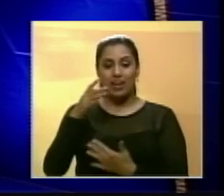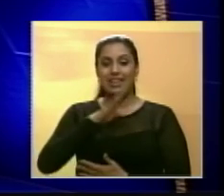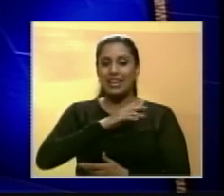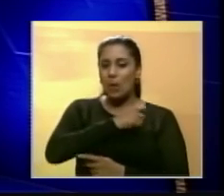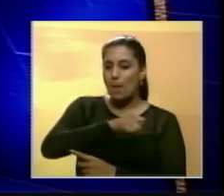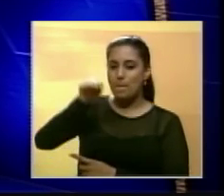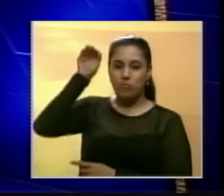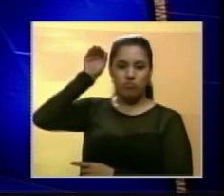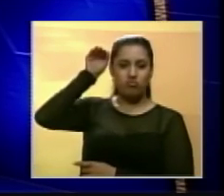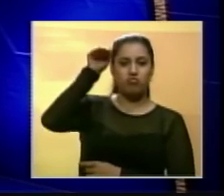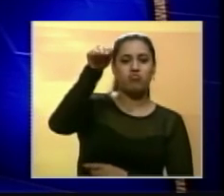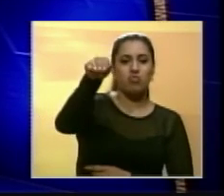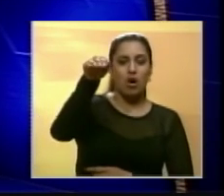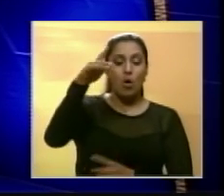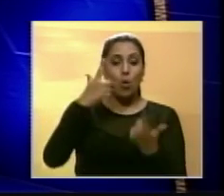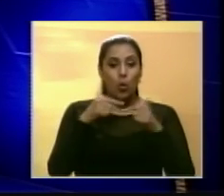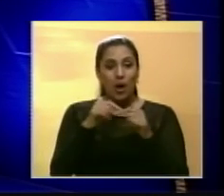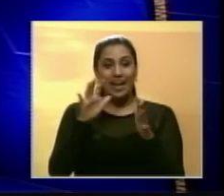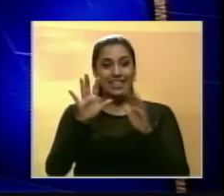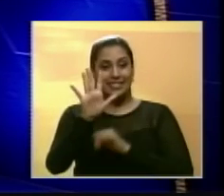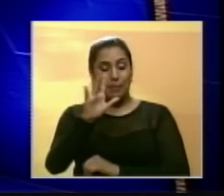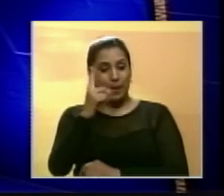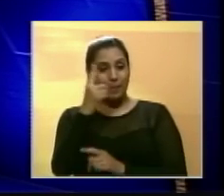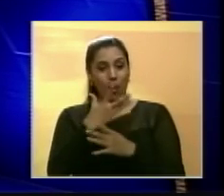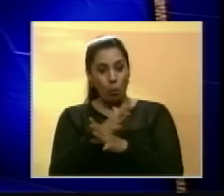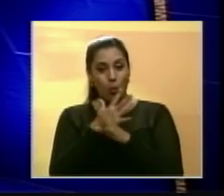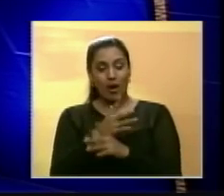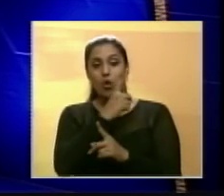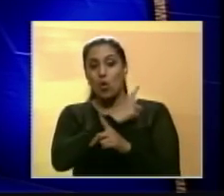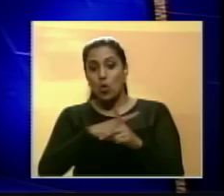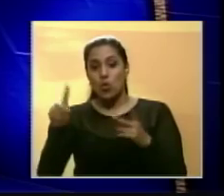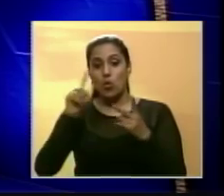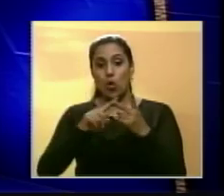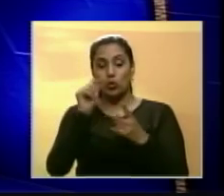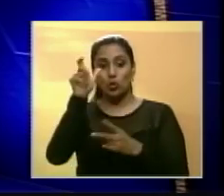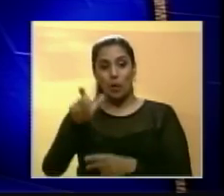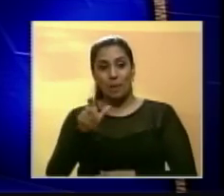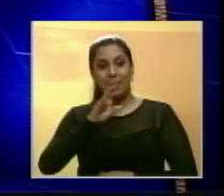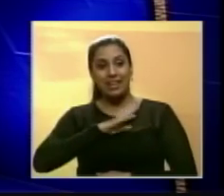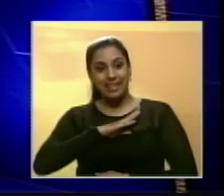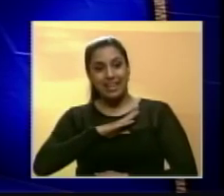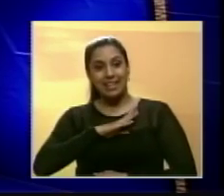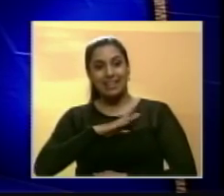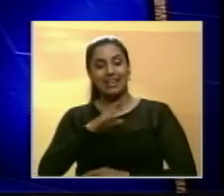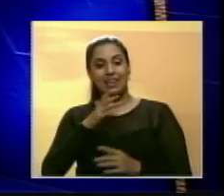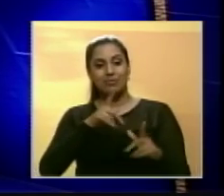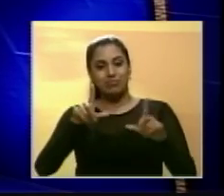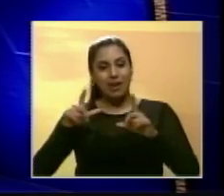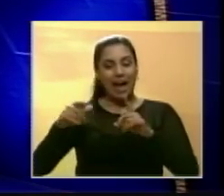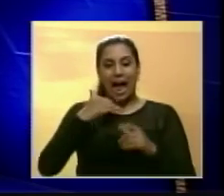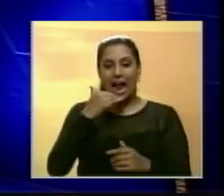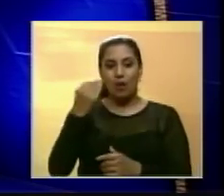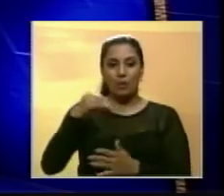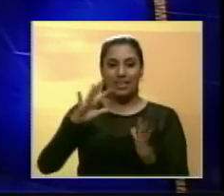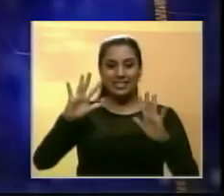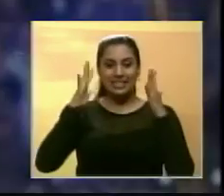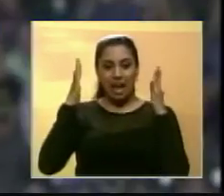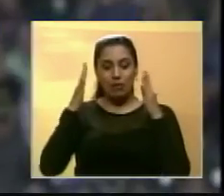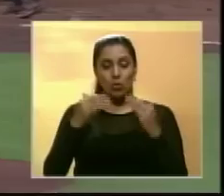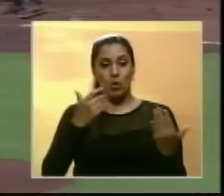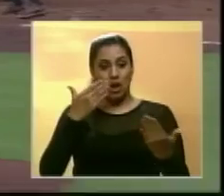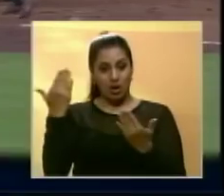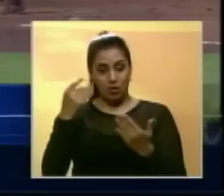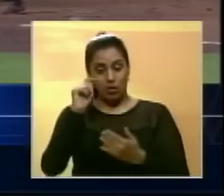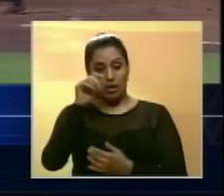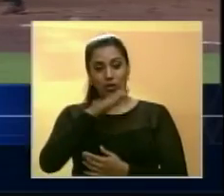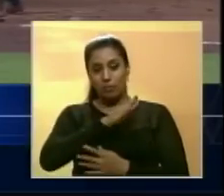conectaron jonrón, mientras que Carlos Carrasco ganó su primer juego de la temporada y Francisco Rodríguez y Yanmar Gómez se acreditaron un juego salvado. Vamos al Minute Maid Park